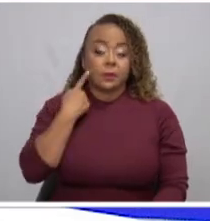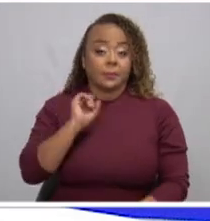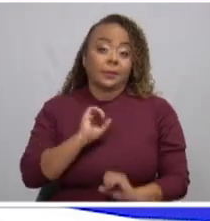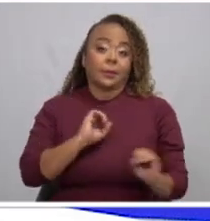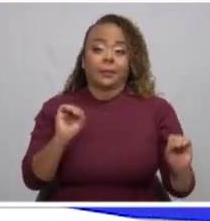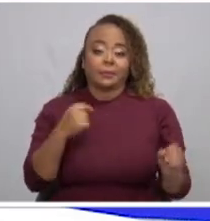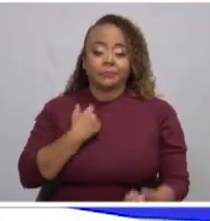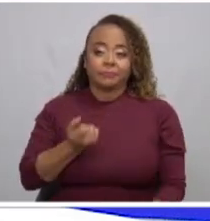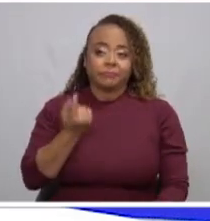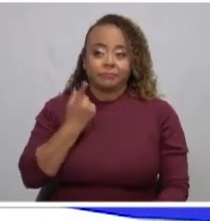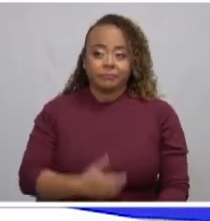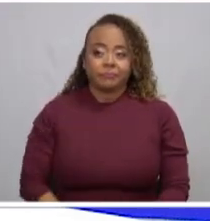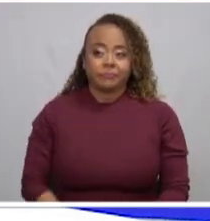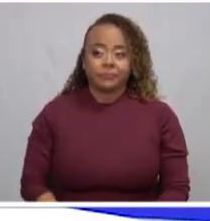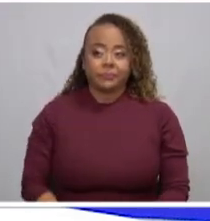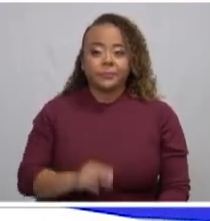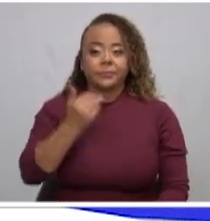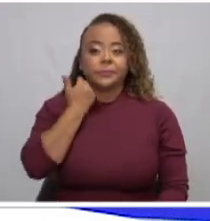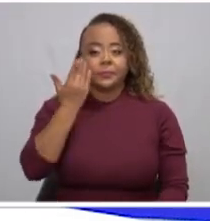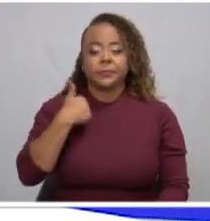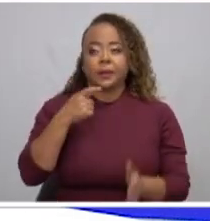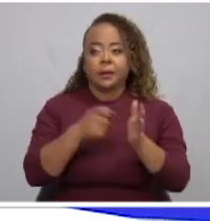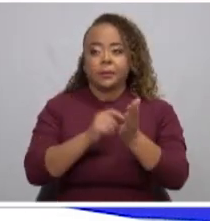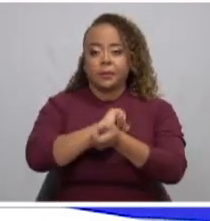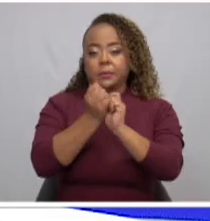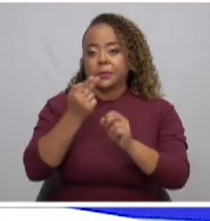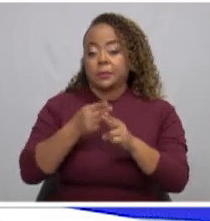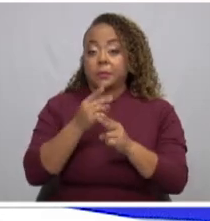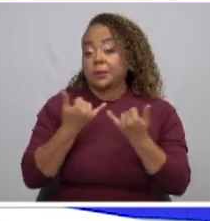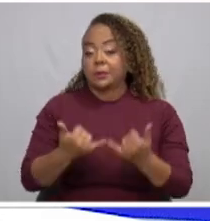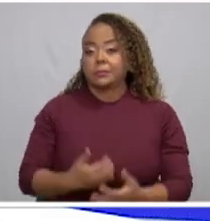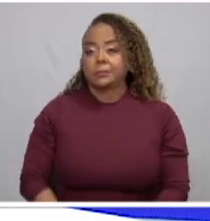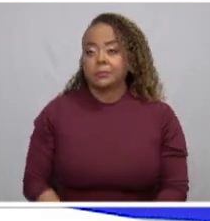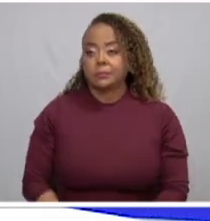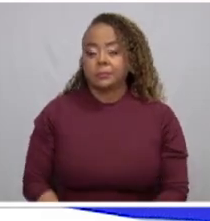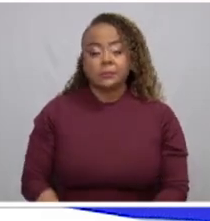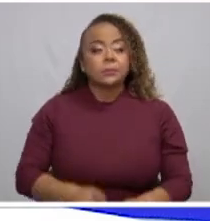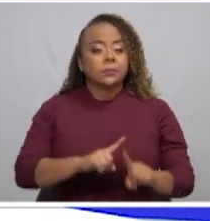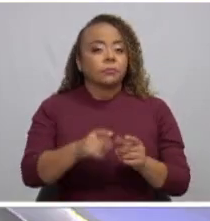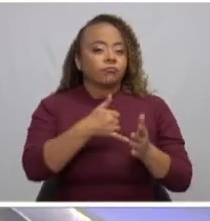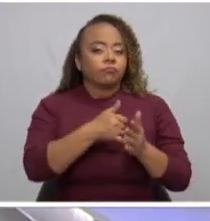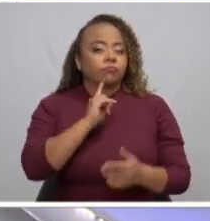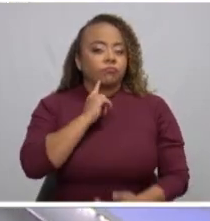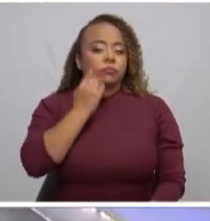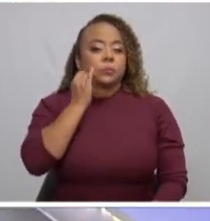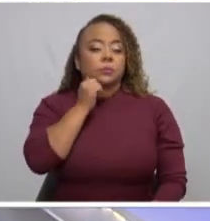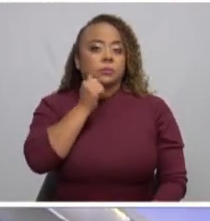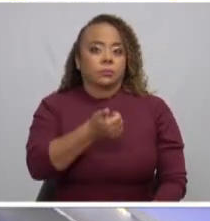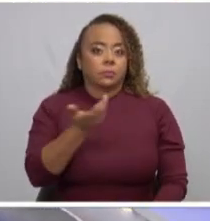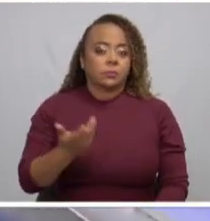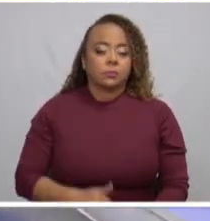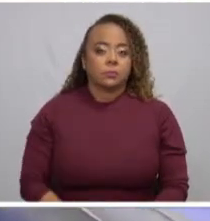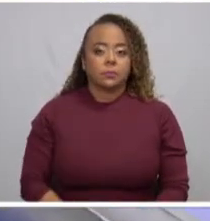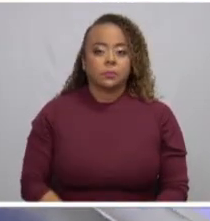entendiendo porque si no es tan sencillo tengo una deuda cambio el nombre y ya está lo pasa es que es delicado verdad porque el día de mañana